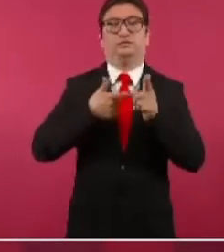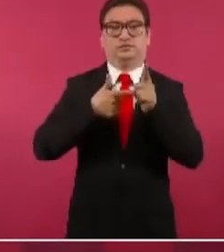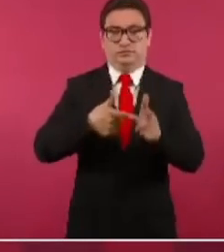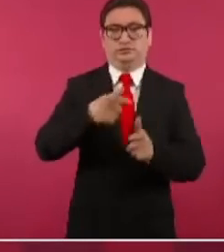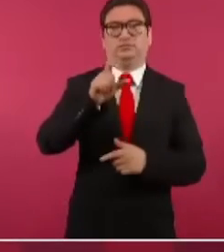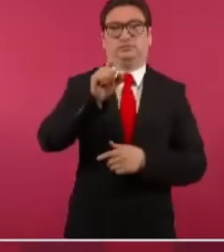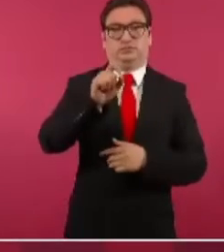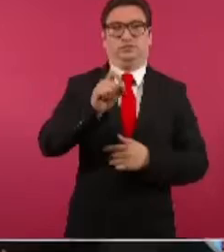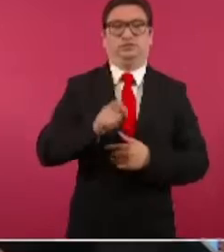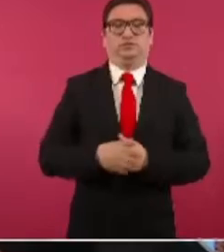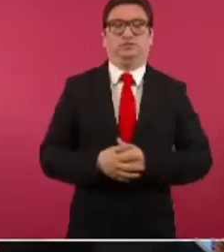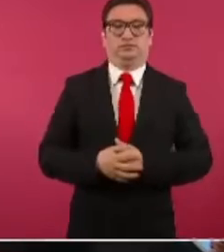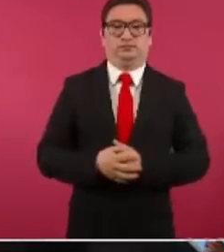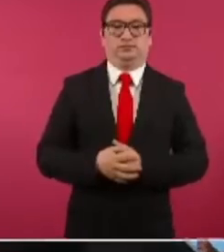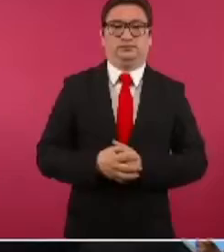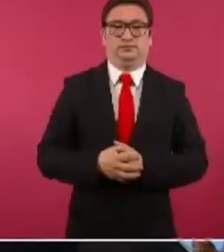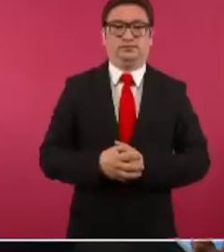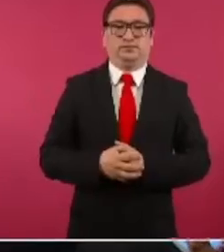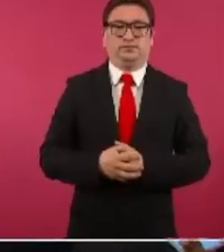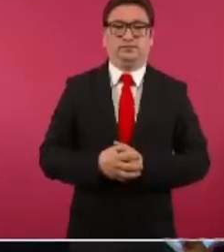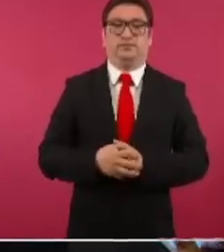Ayer salió un